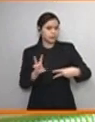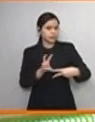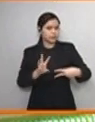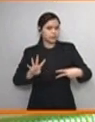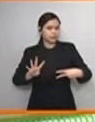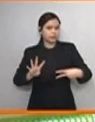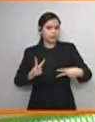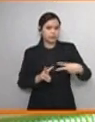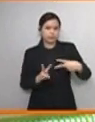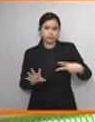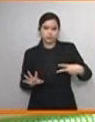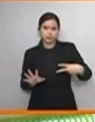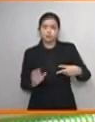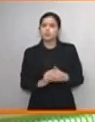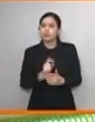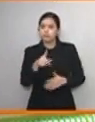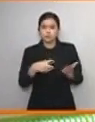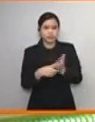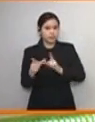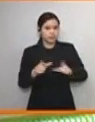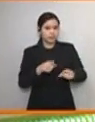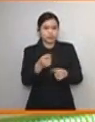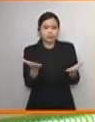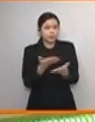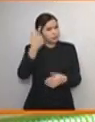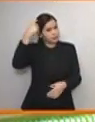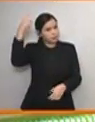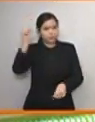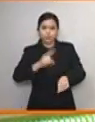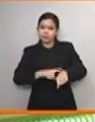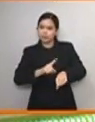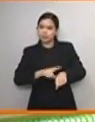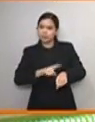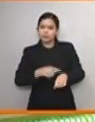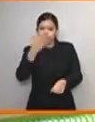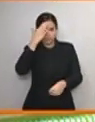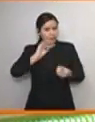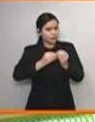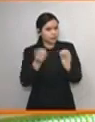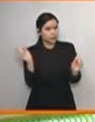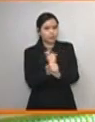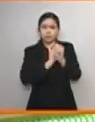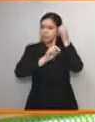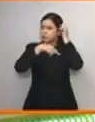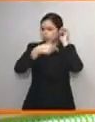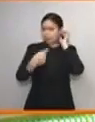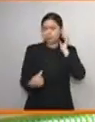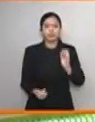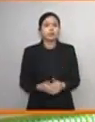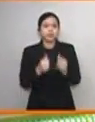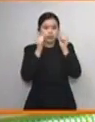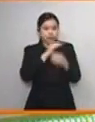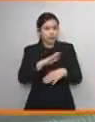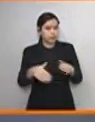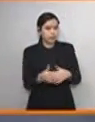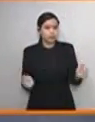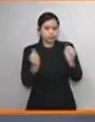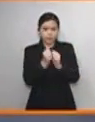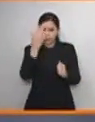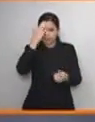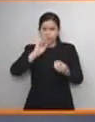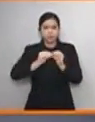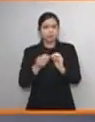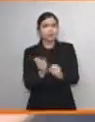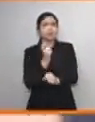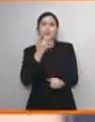premiados mix. 64 y 25. Con tu boleto en mano, dime tú qué soñaste hoy porque conoceremos el número favorecido en la diaria. Atentos